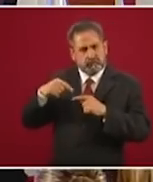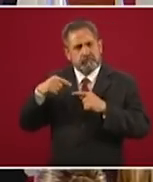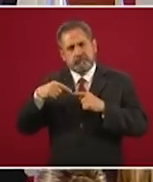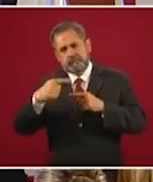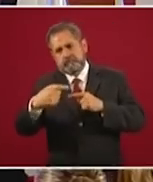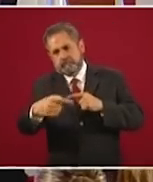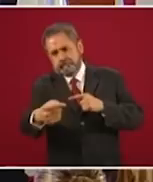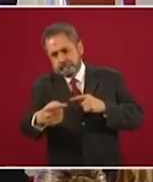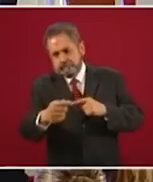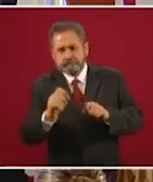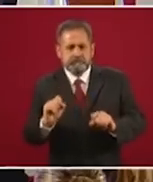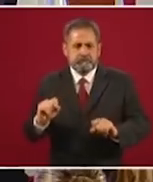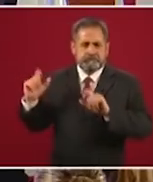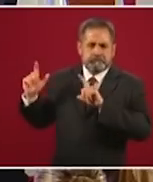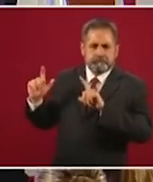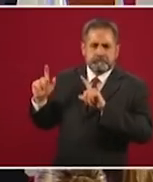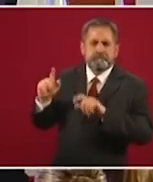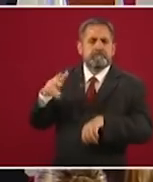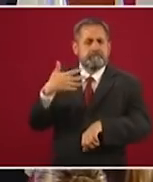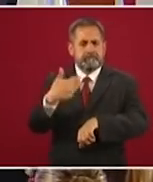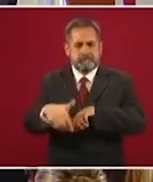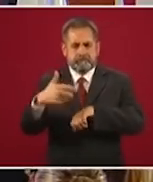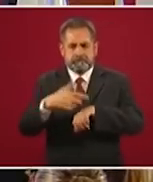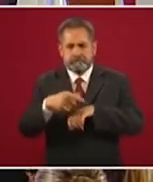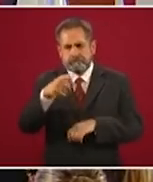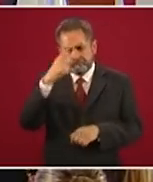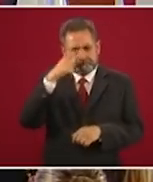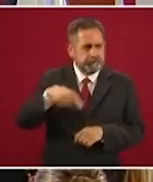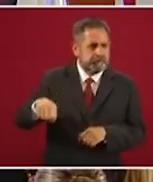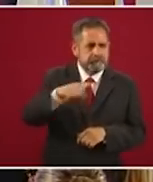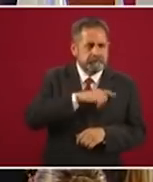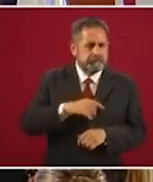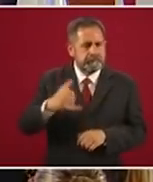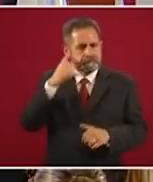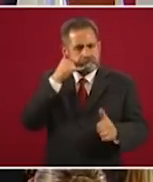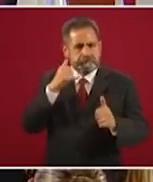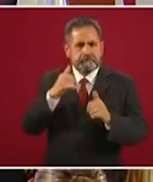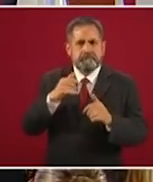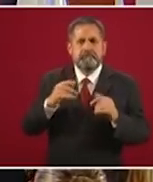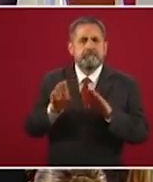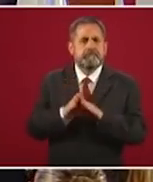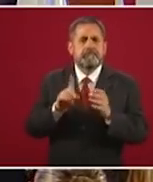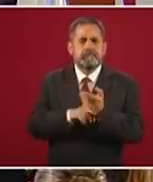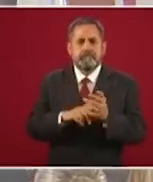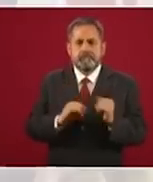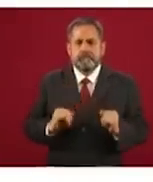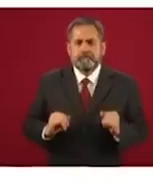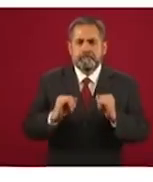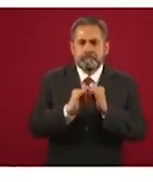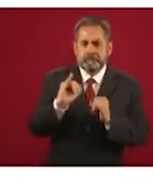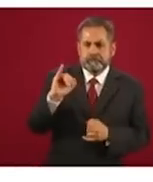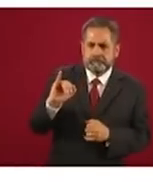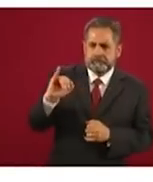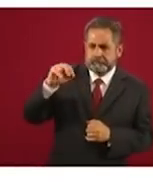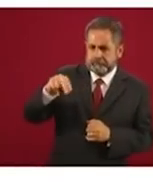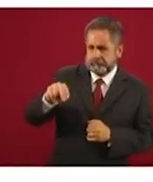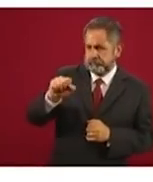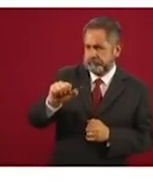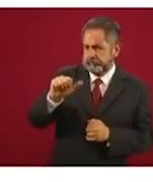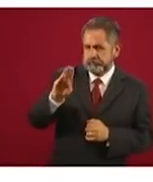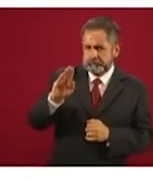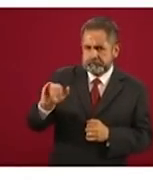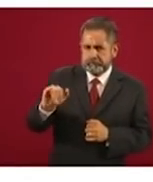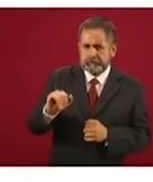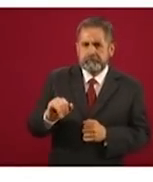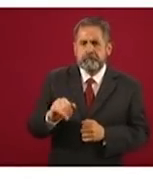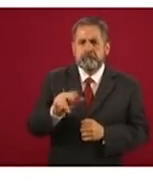varias semanas más, los números de atención, en este caso del Instituto de Salud para el Bienestar,